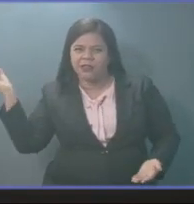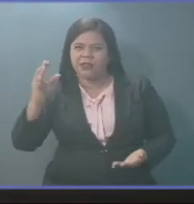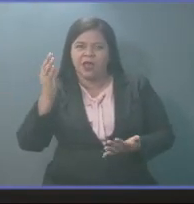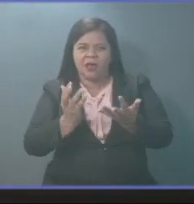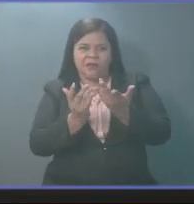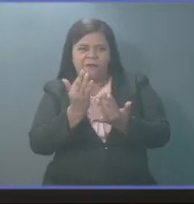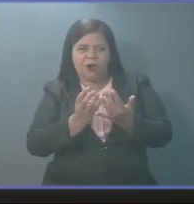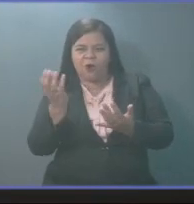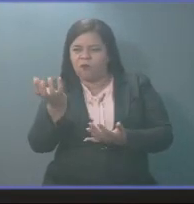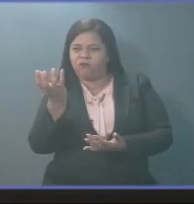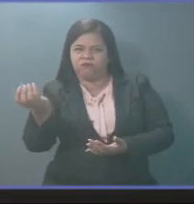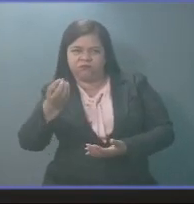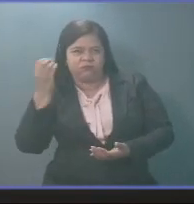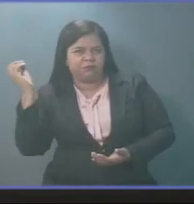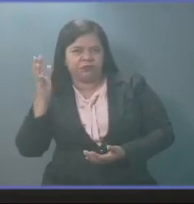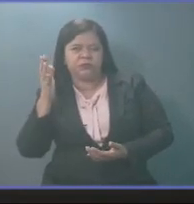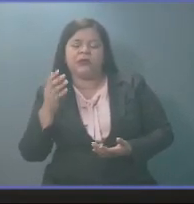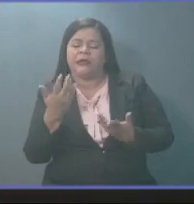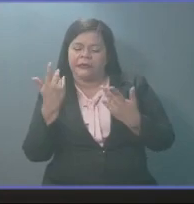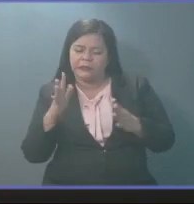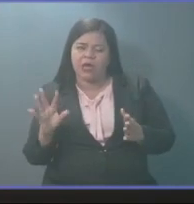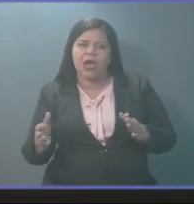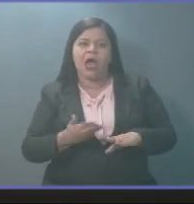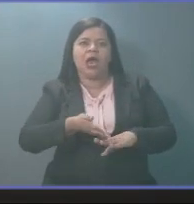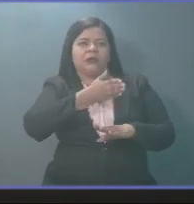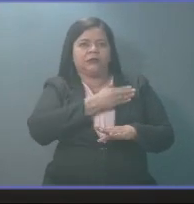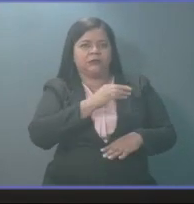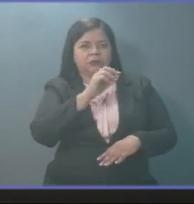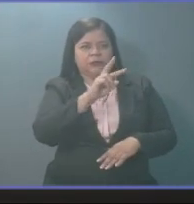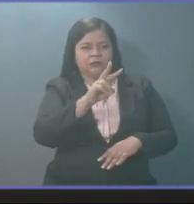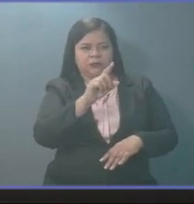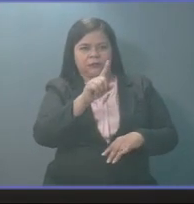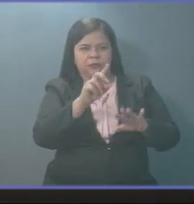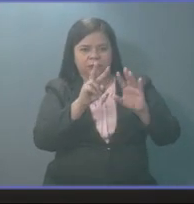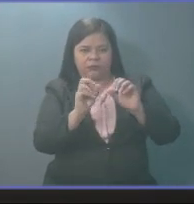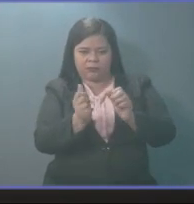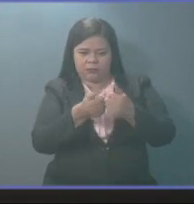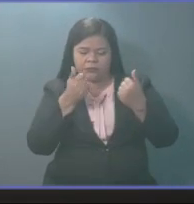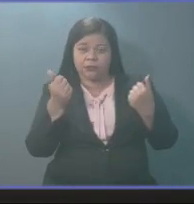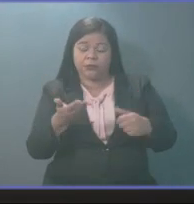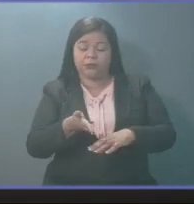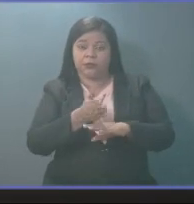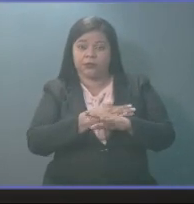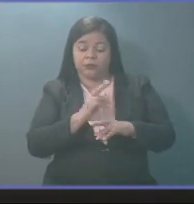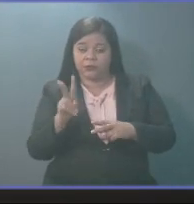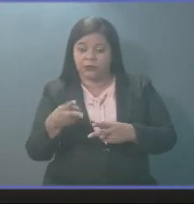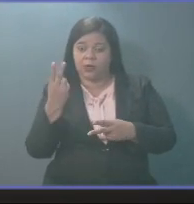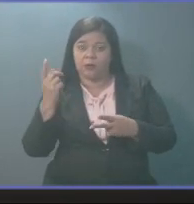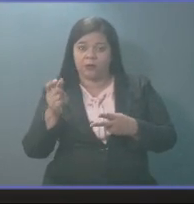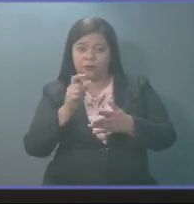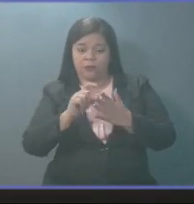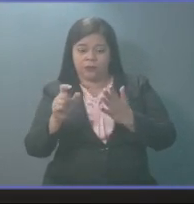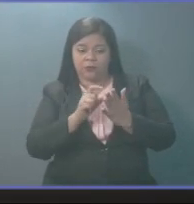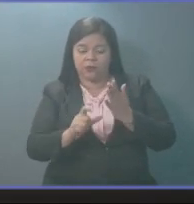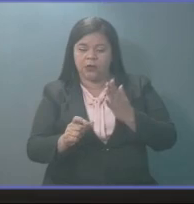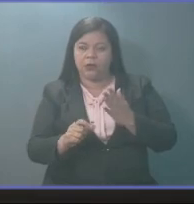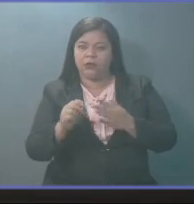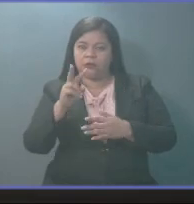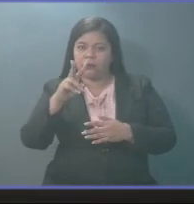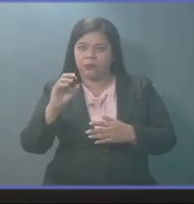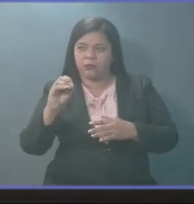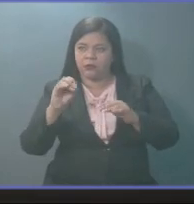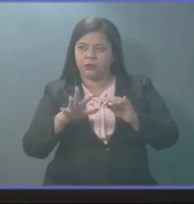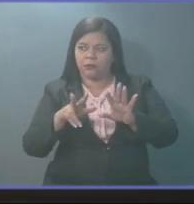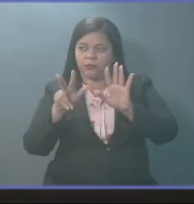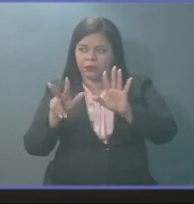previsto en el destino de los 170 millones que aprobamos en el segundo semestre del 2018